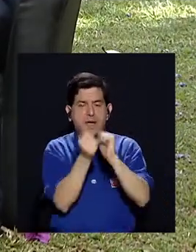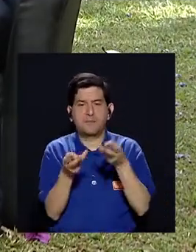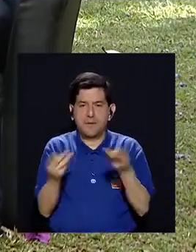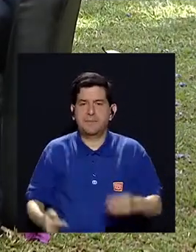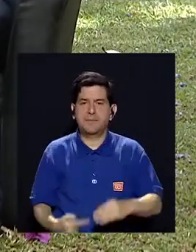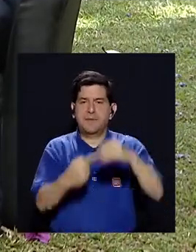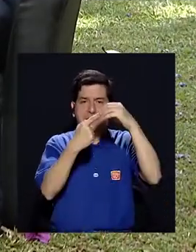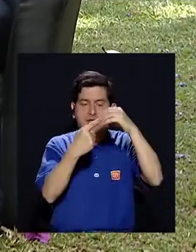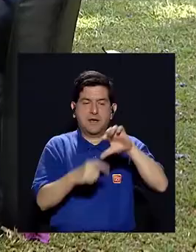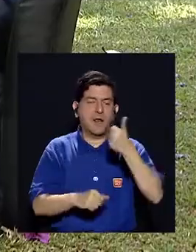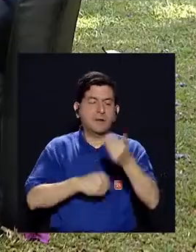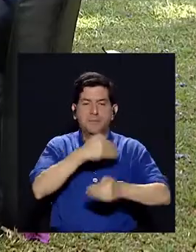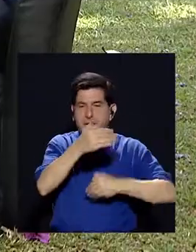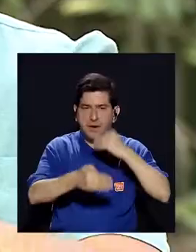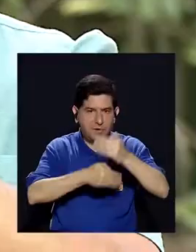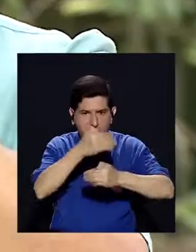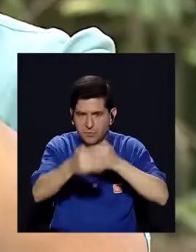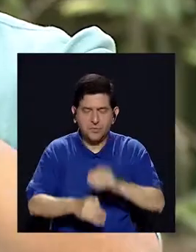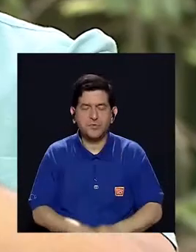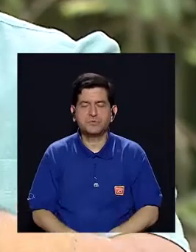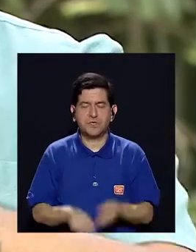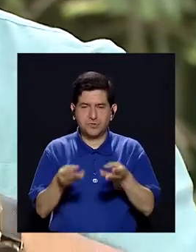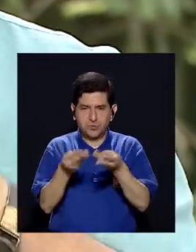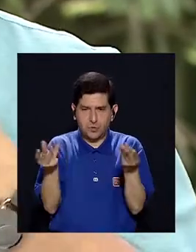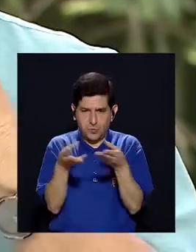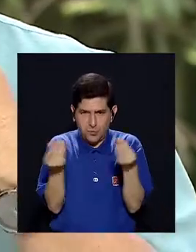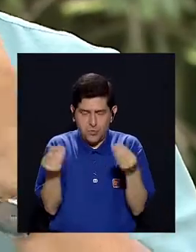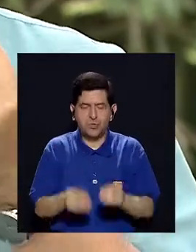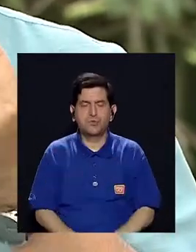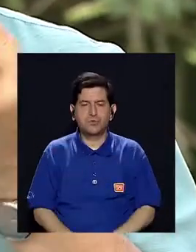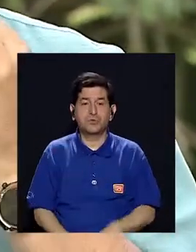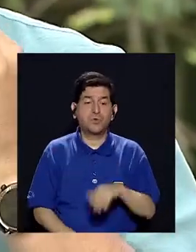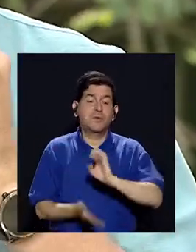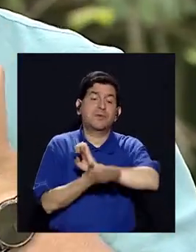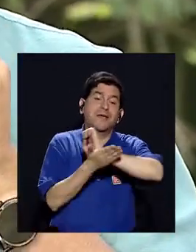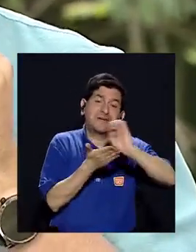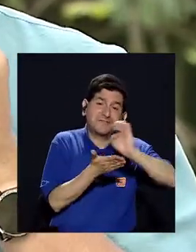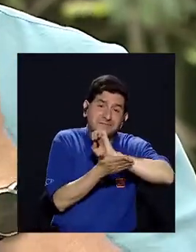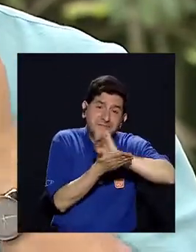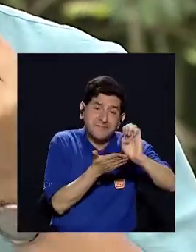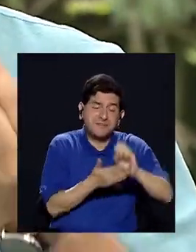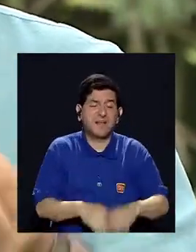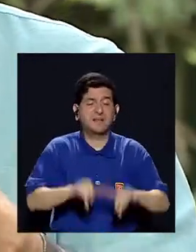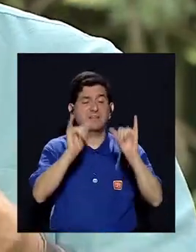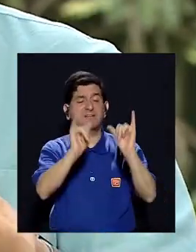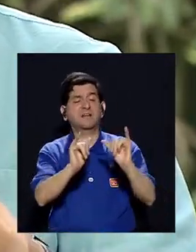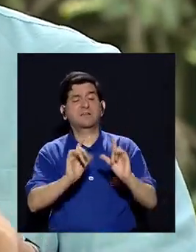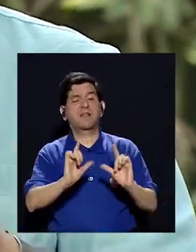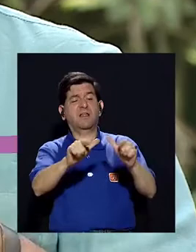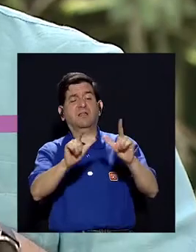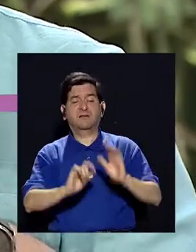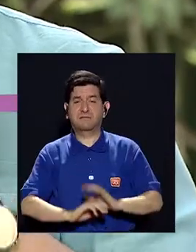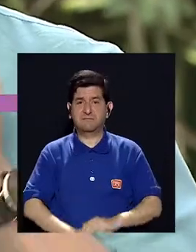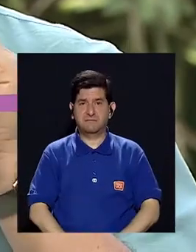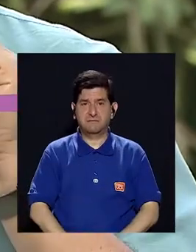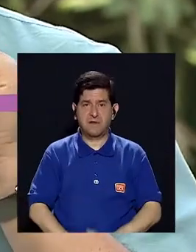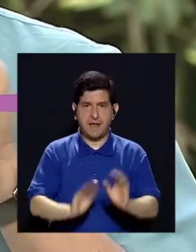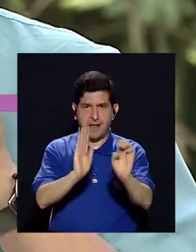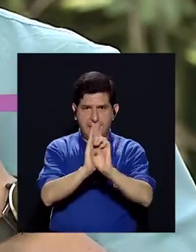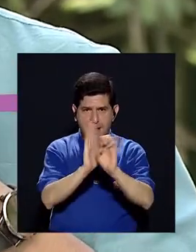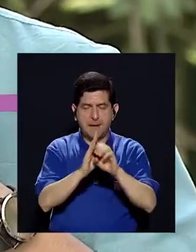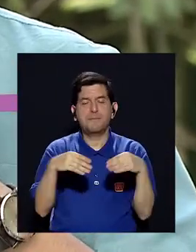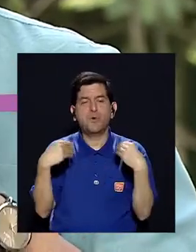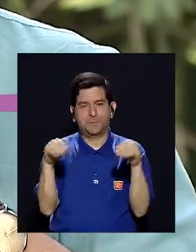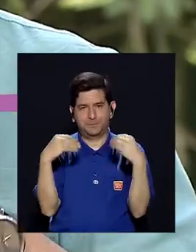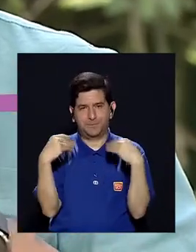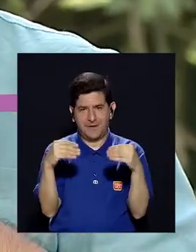materia prima para volver a hacer otro producto y poner ese bien a circular y evitar que quede por ahí tirado. Ejemplos